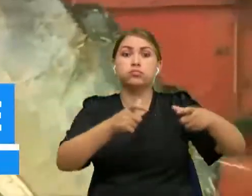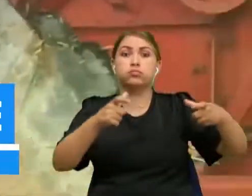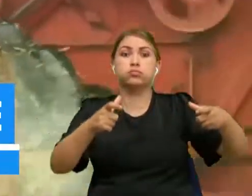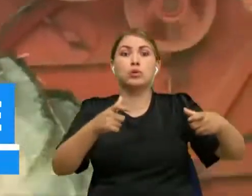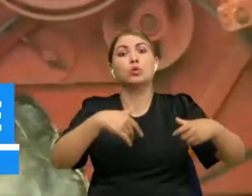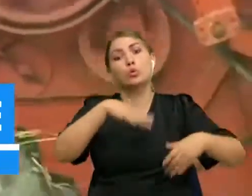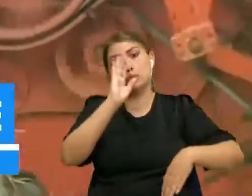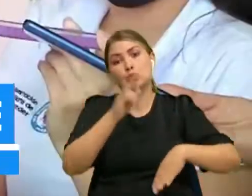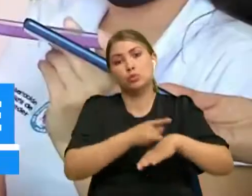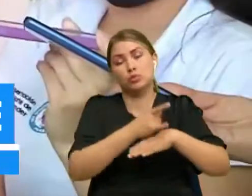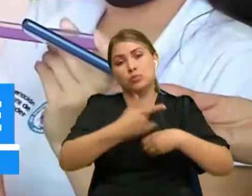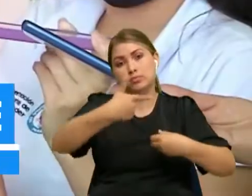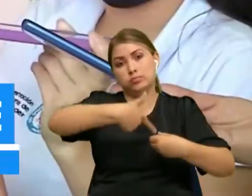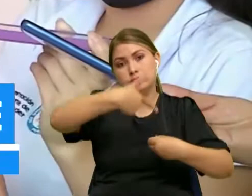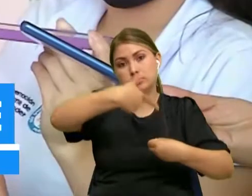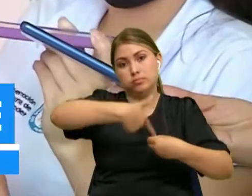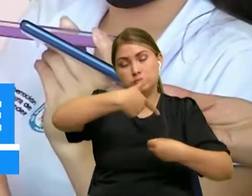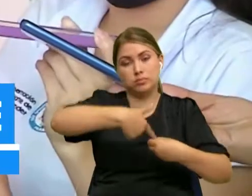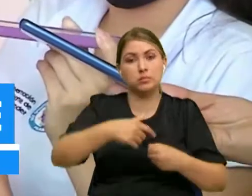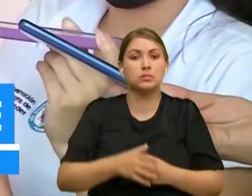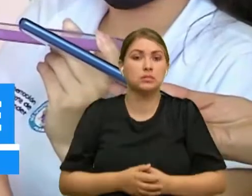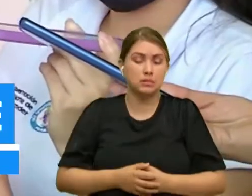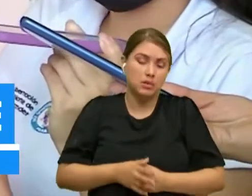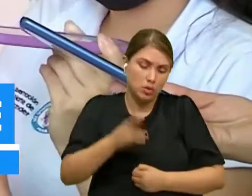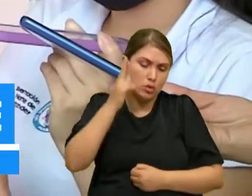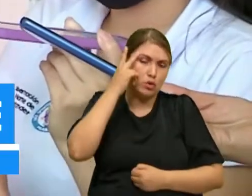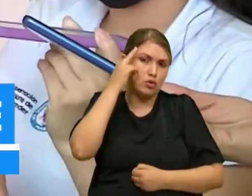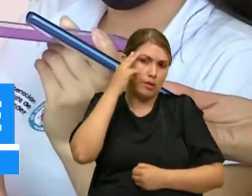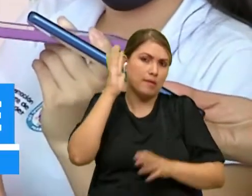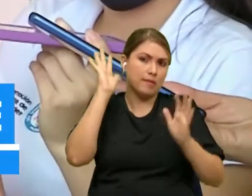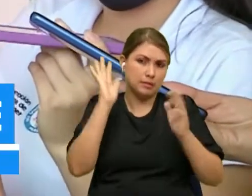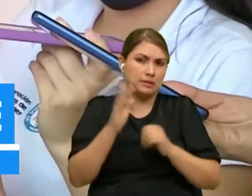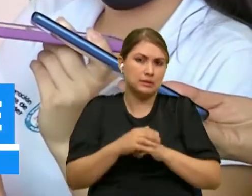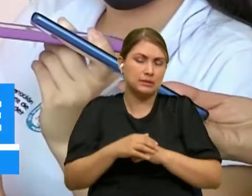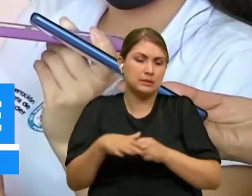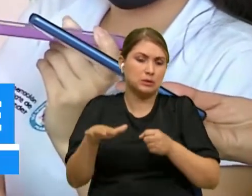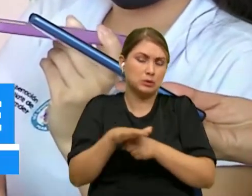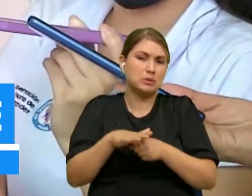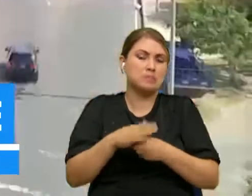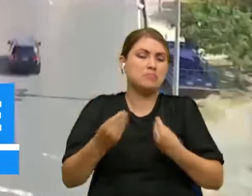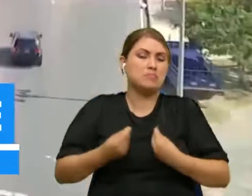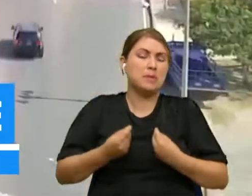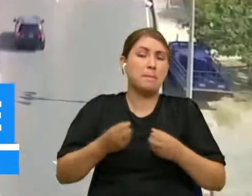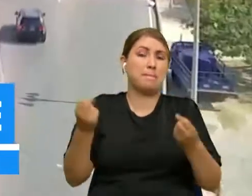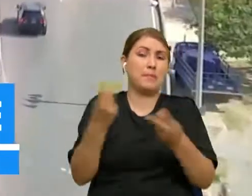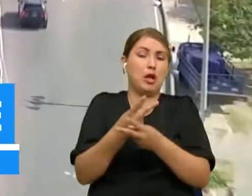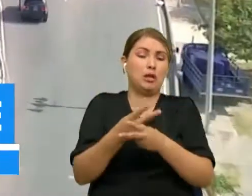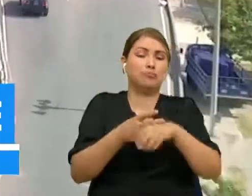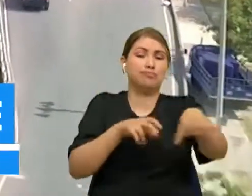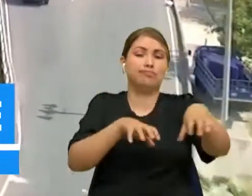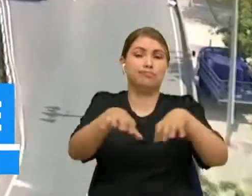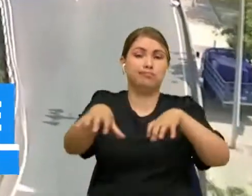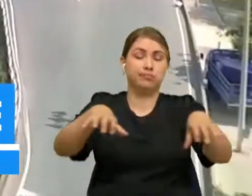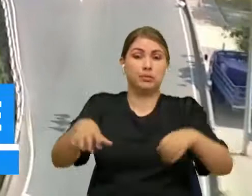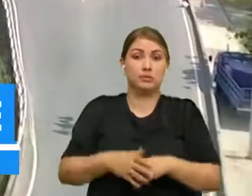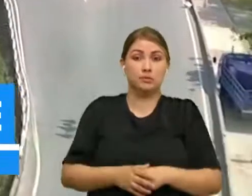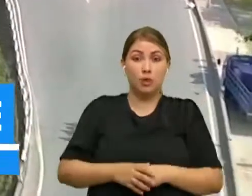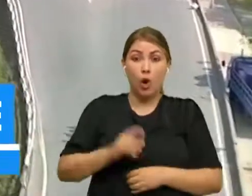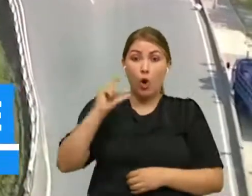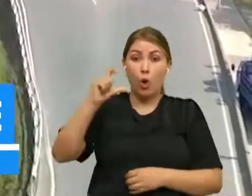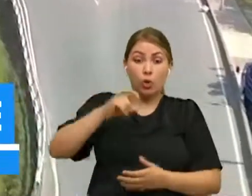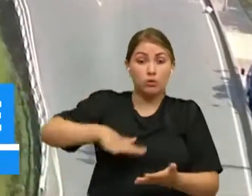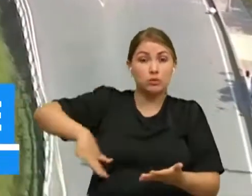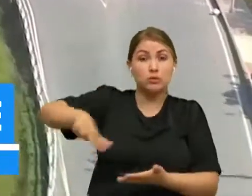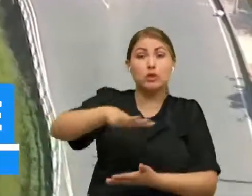consumo del hidrocarburo. Evidentemente por condiciones violentas, difíciles que viven los sectores. Solo en el área metropolitana de Cúcuta se